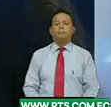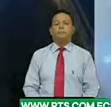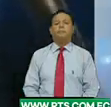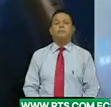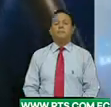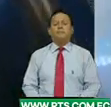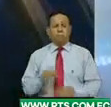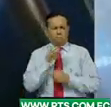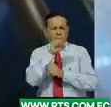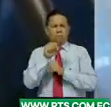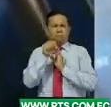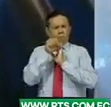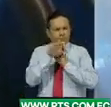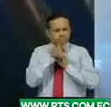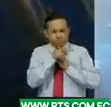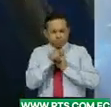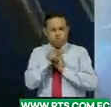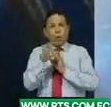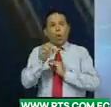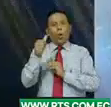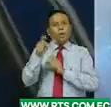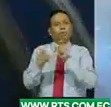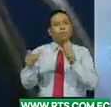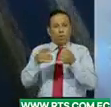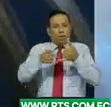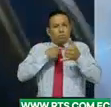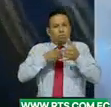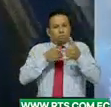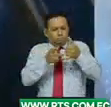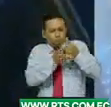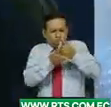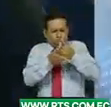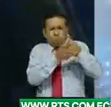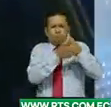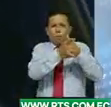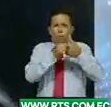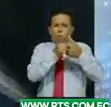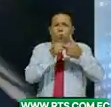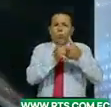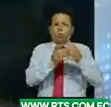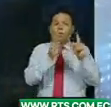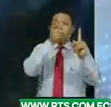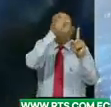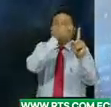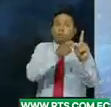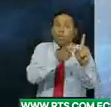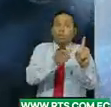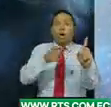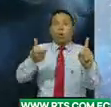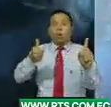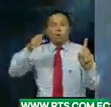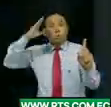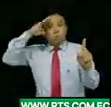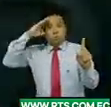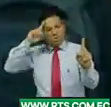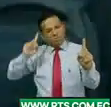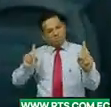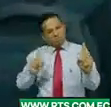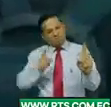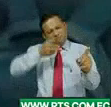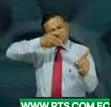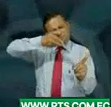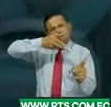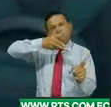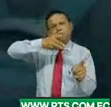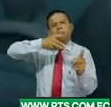Son imágenes captadas con teléfono celular en el instante en el cual el sospechoso fue sometido por agentes policiales. Para